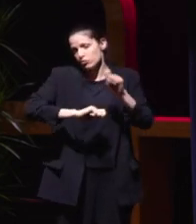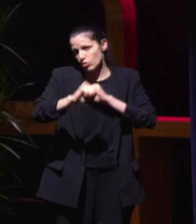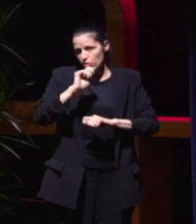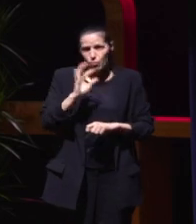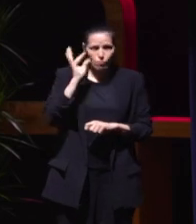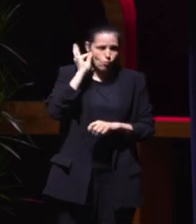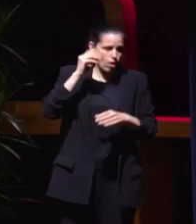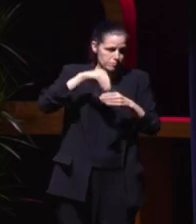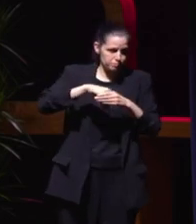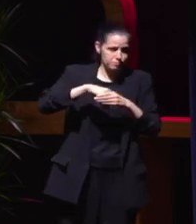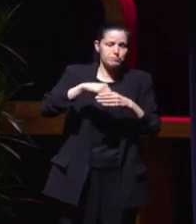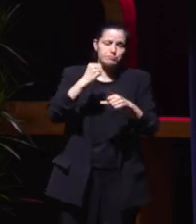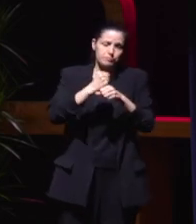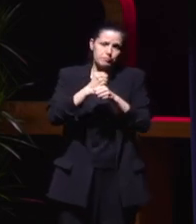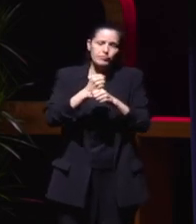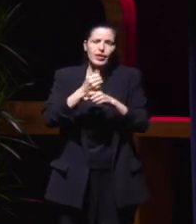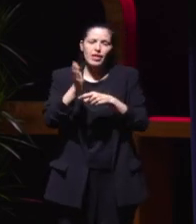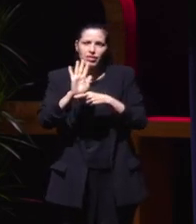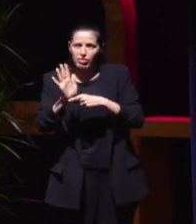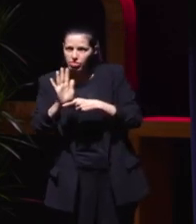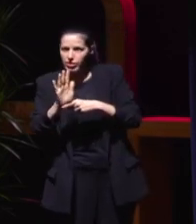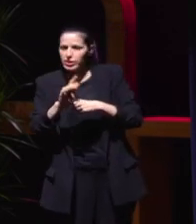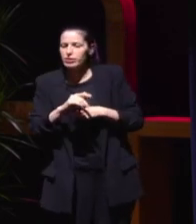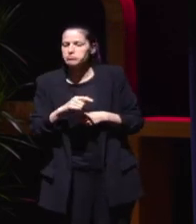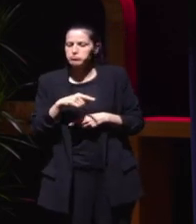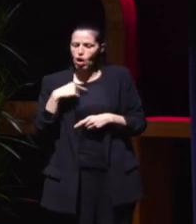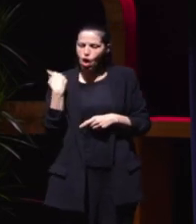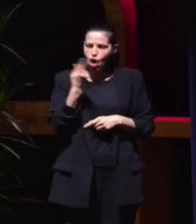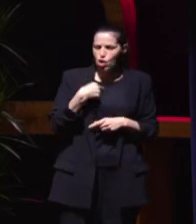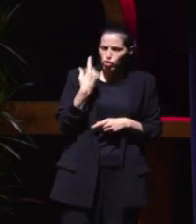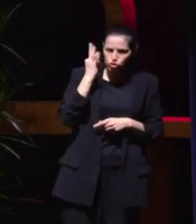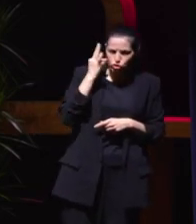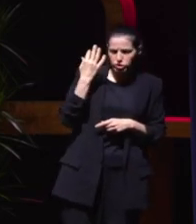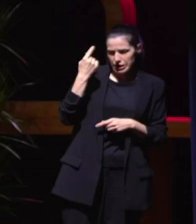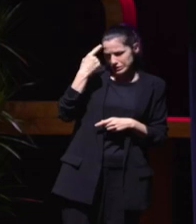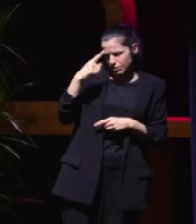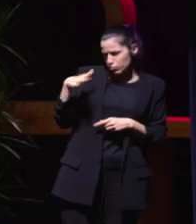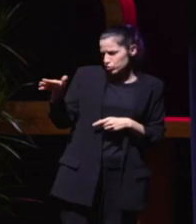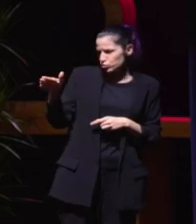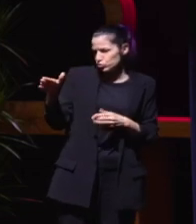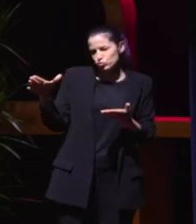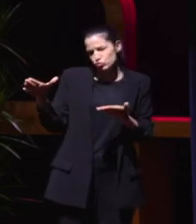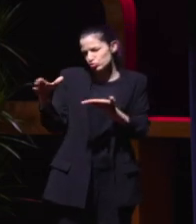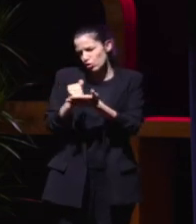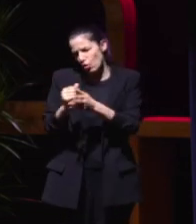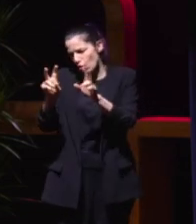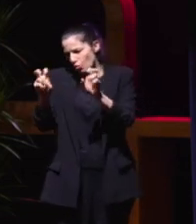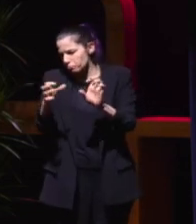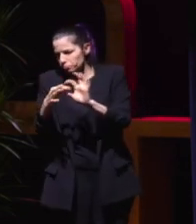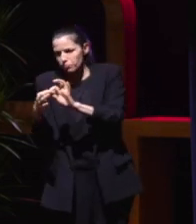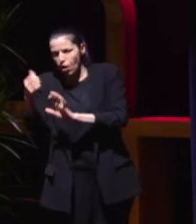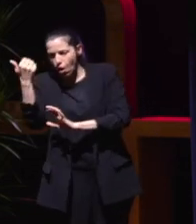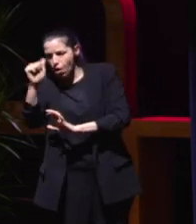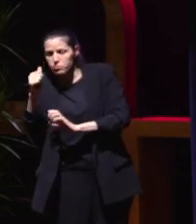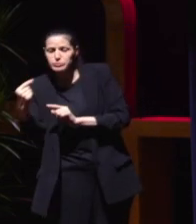nosotros y nosotras sabemos todo de los hombres pero los hombres no saben nada de las mujeres porque no